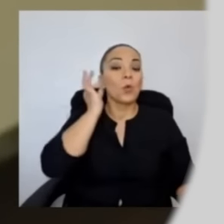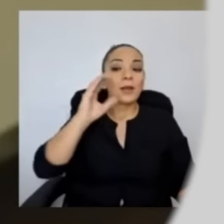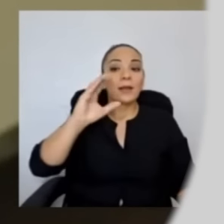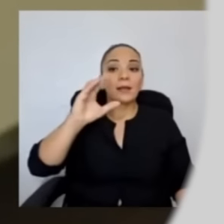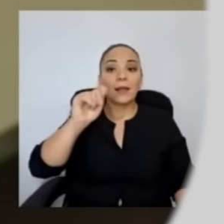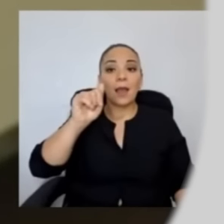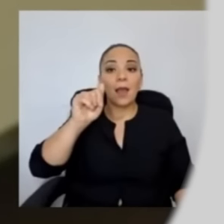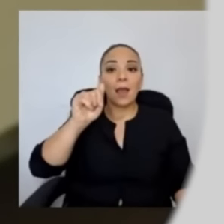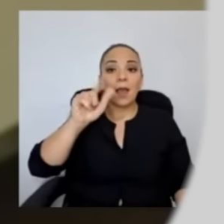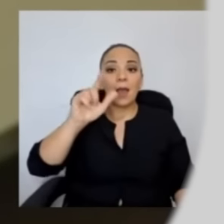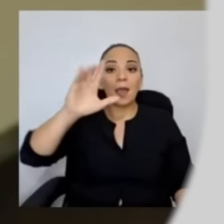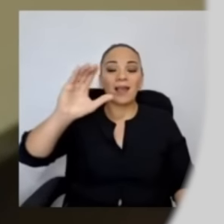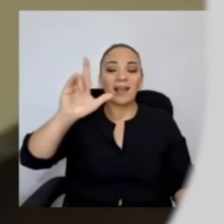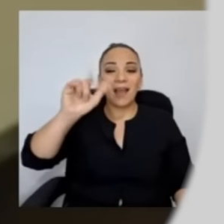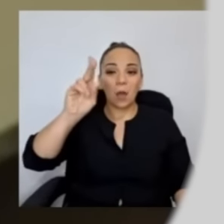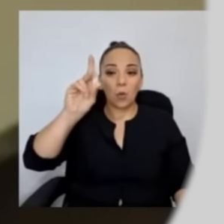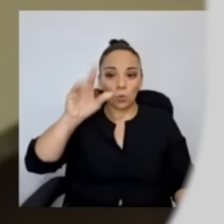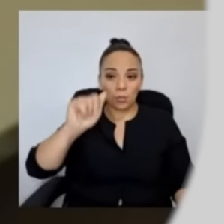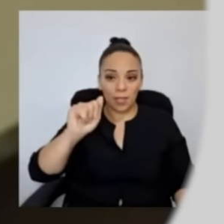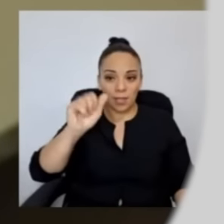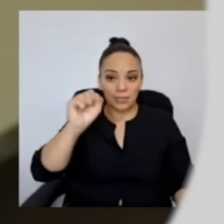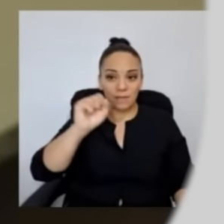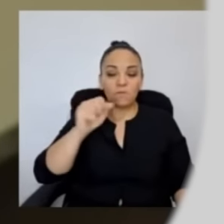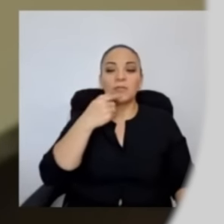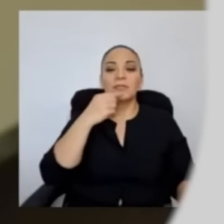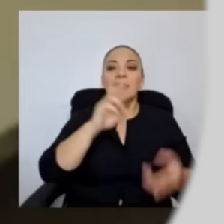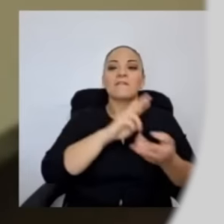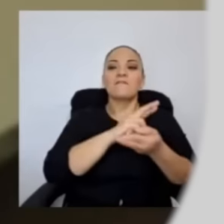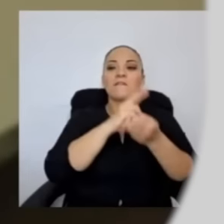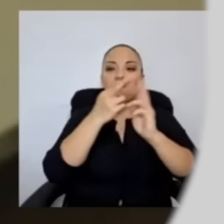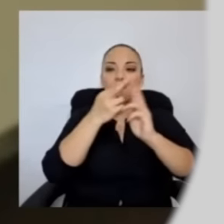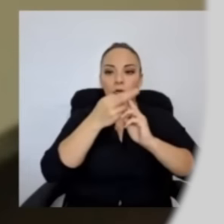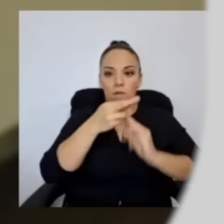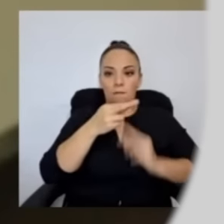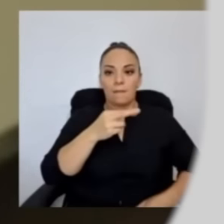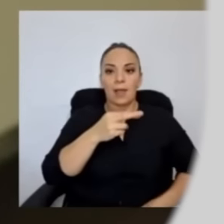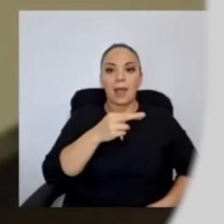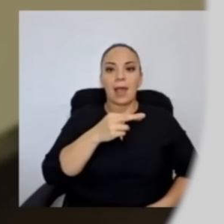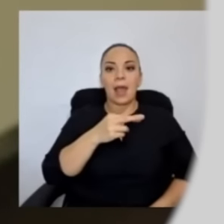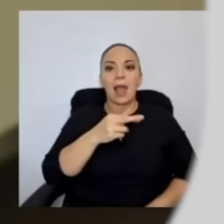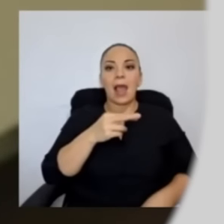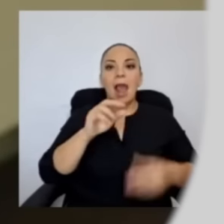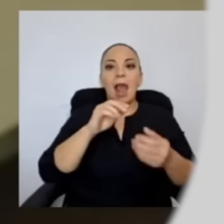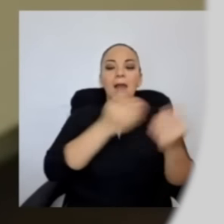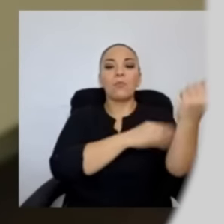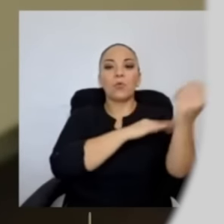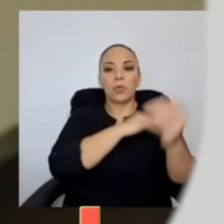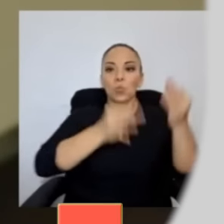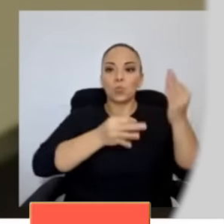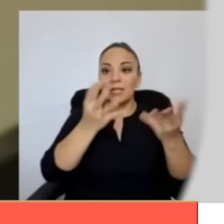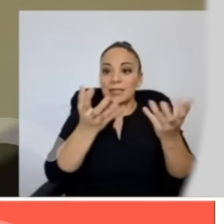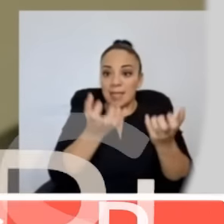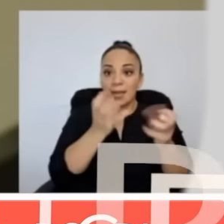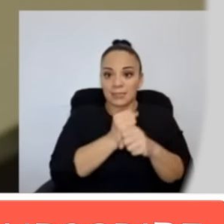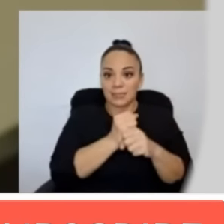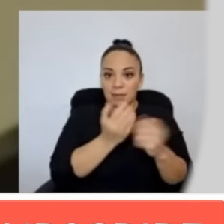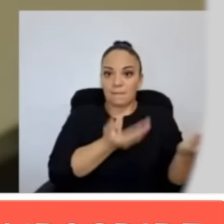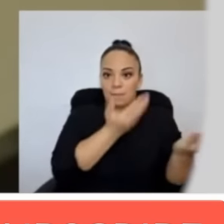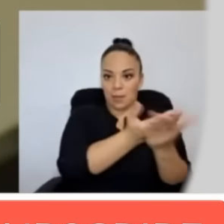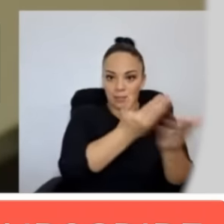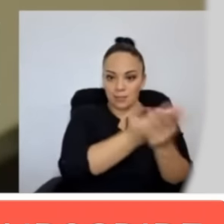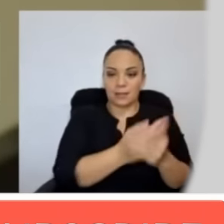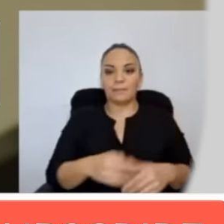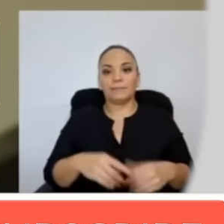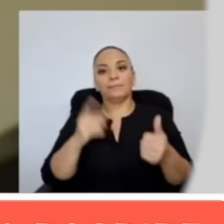con López Obrador, es la reforma al Poder Judicial, señor presidente. Ellos plantean tres puntos: nueva integración